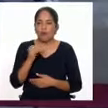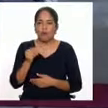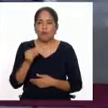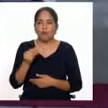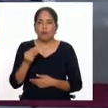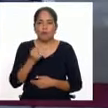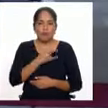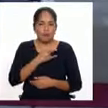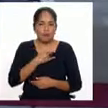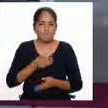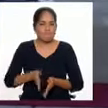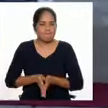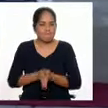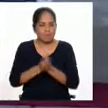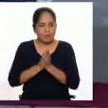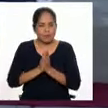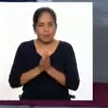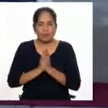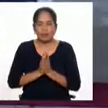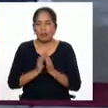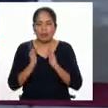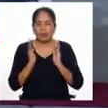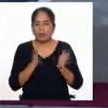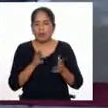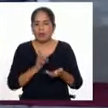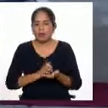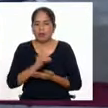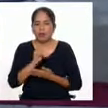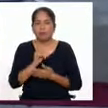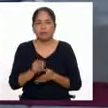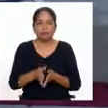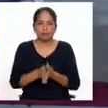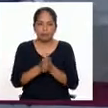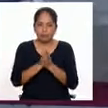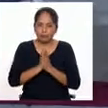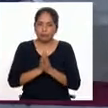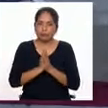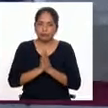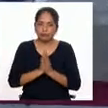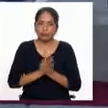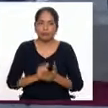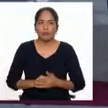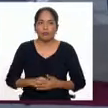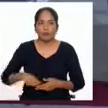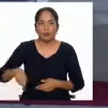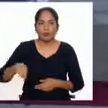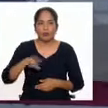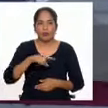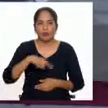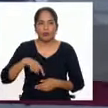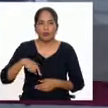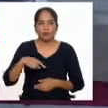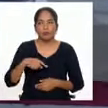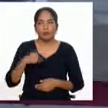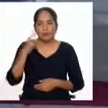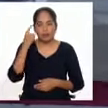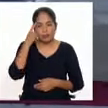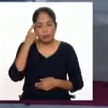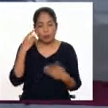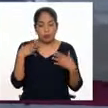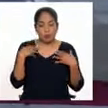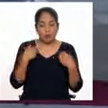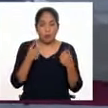pidiendo, no abandonen la educación. Estamos convencidos, Estamos convencidos que con una salud de